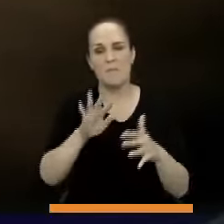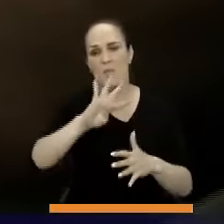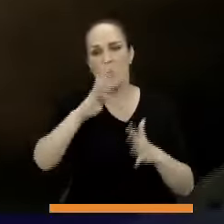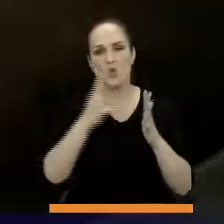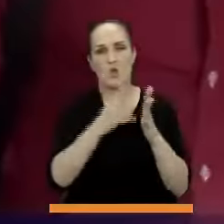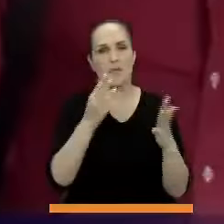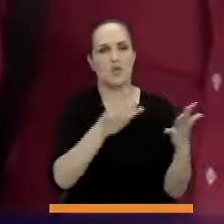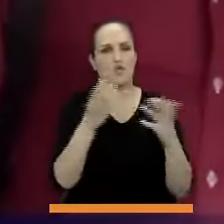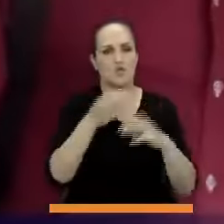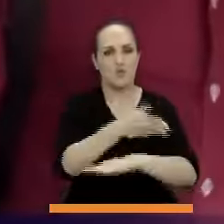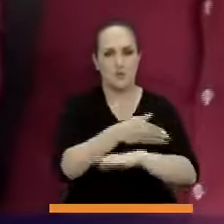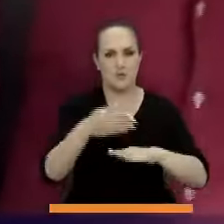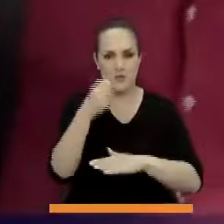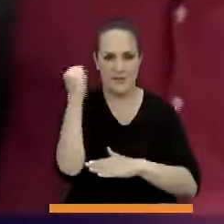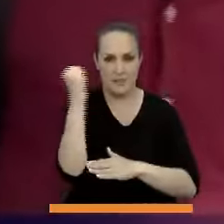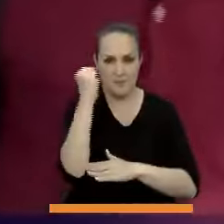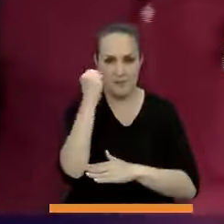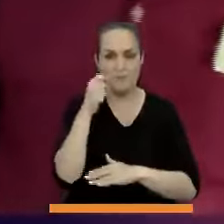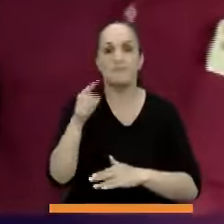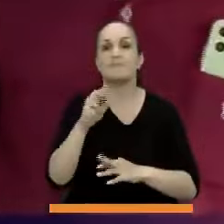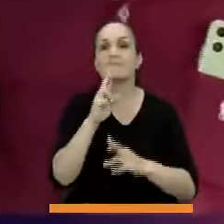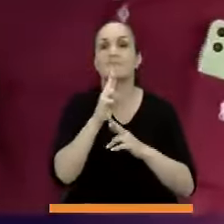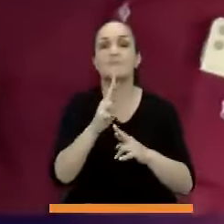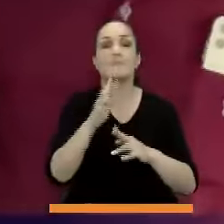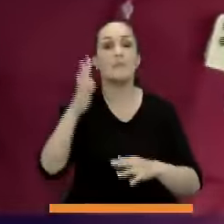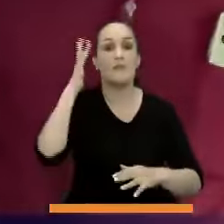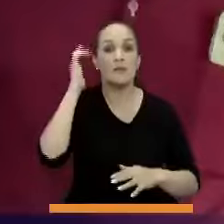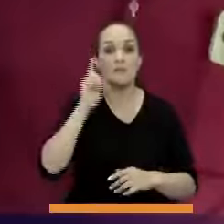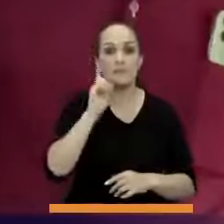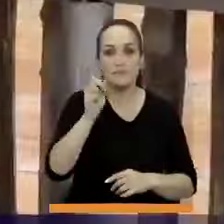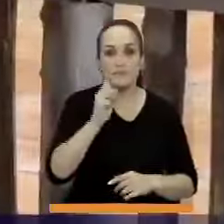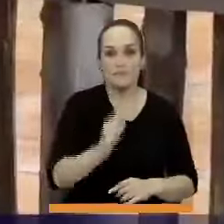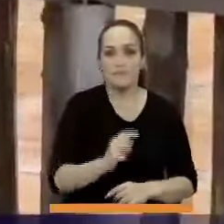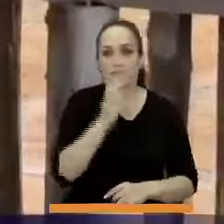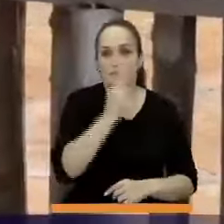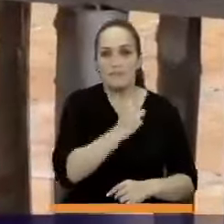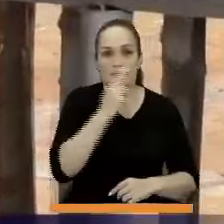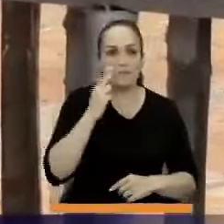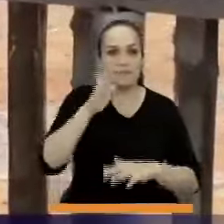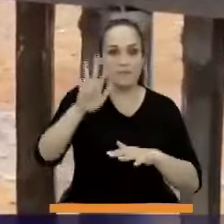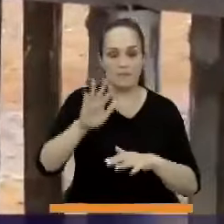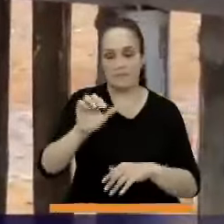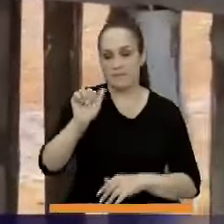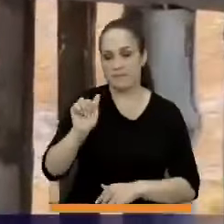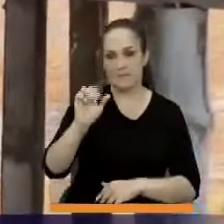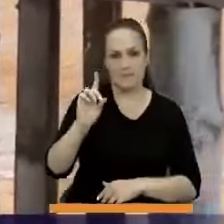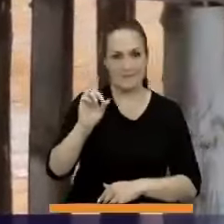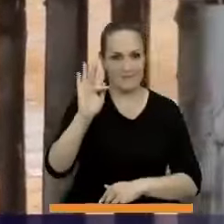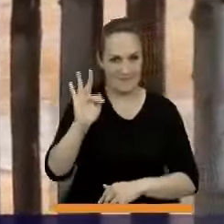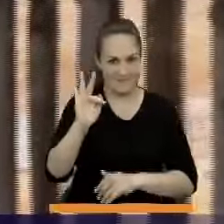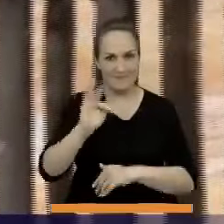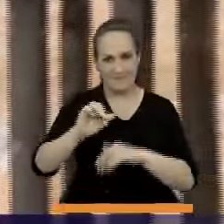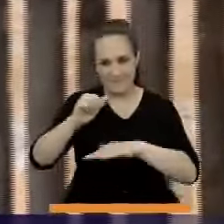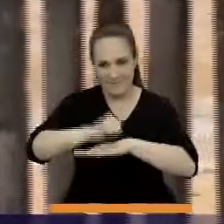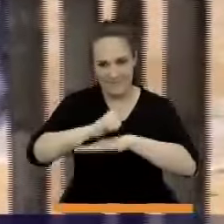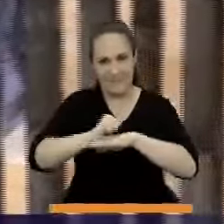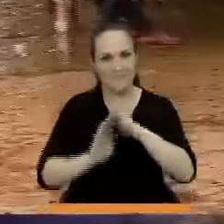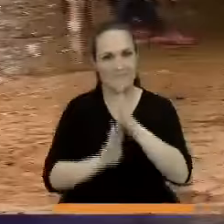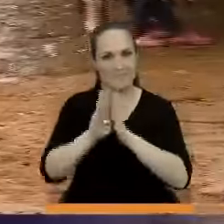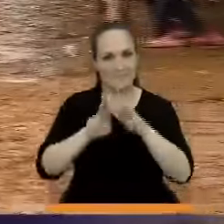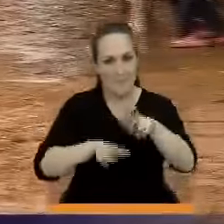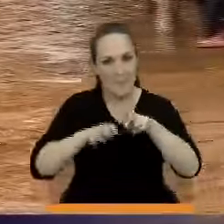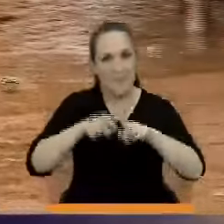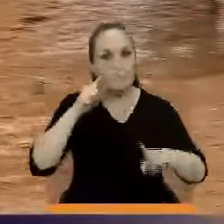4.800 millones de pesos, es resultado de un compromiso que adquirió la Agencia de Desarrollo Rural en cumplimiento de un fallo que reconoció